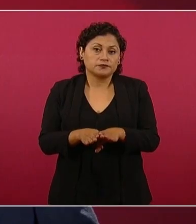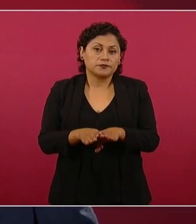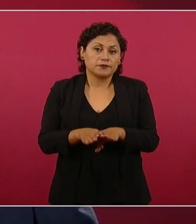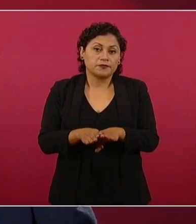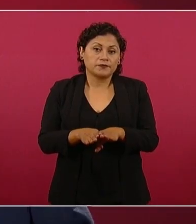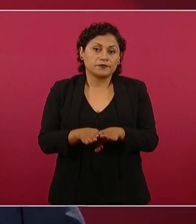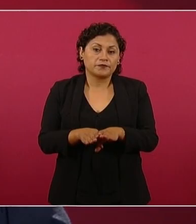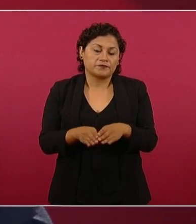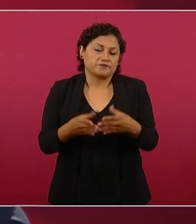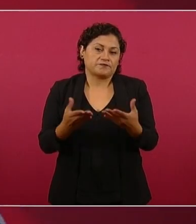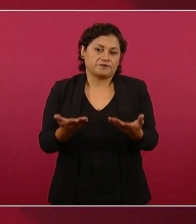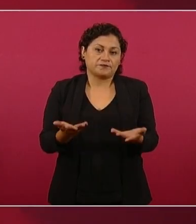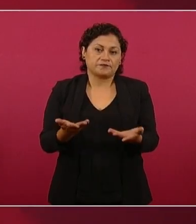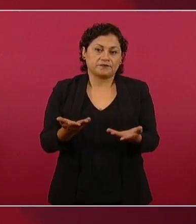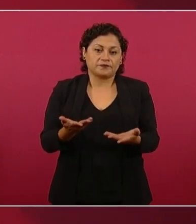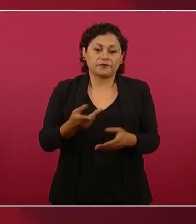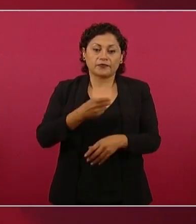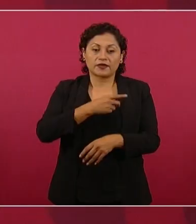de manera